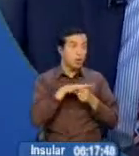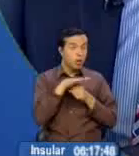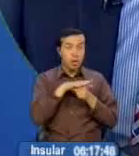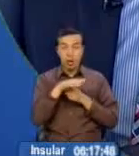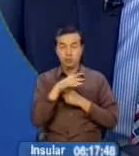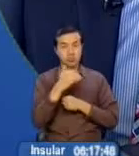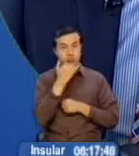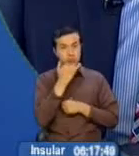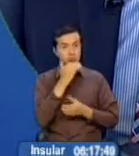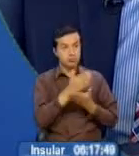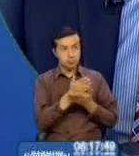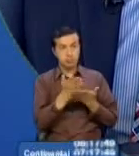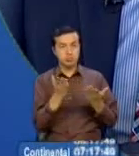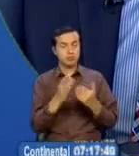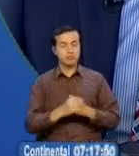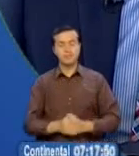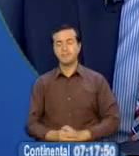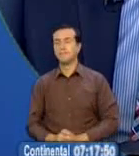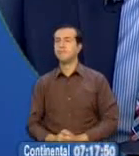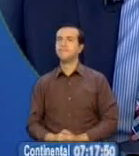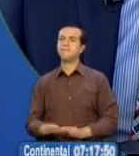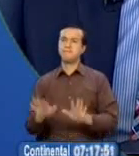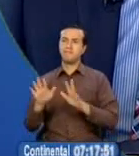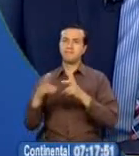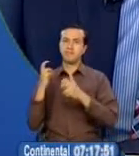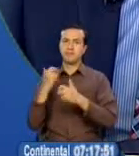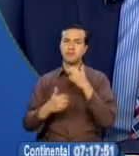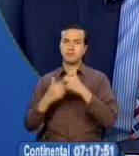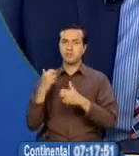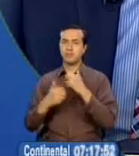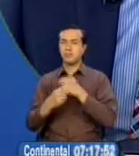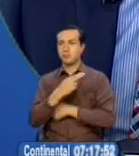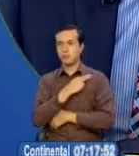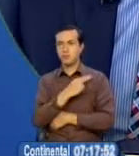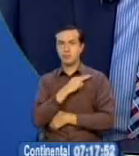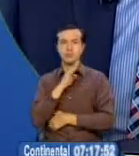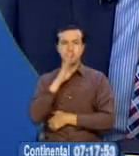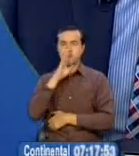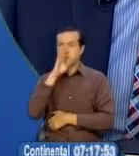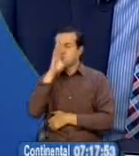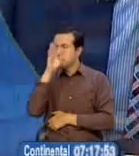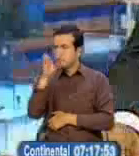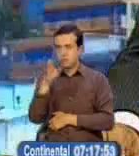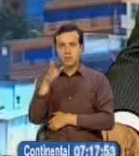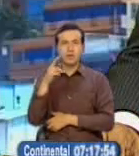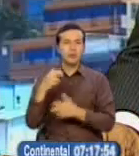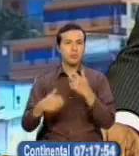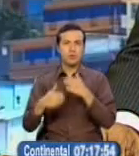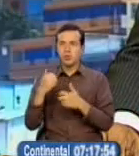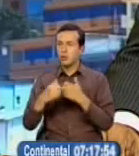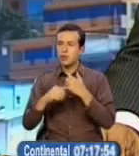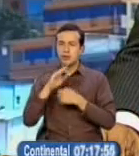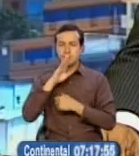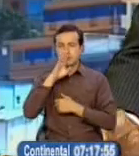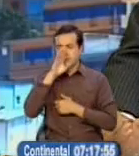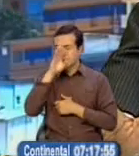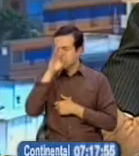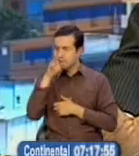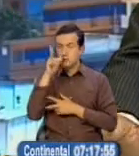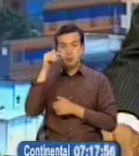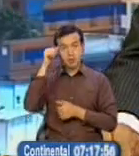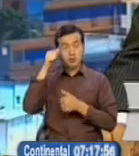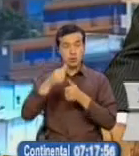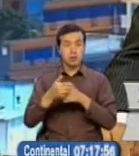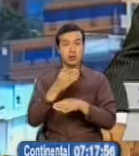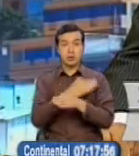intereses creados? Pero mire, el problema es que la universidad siempre ha tenido este grave problema. Recuerde